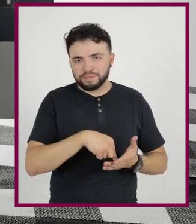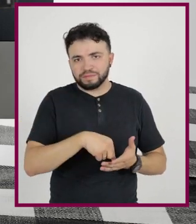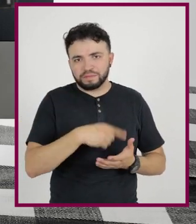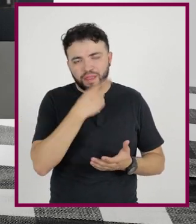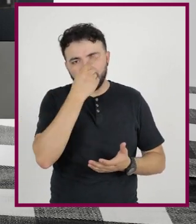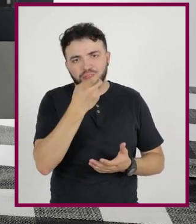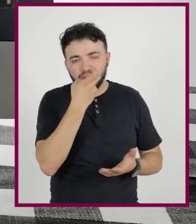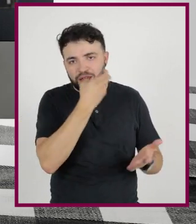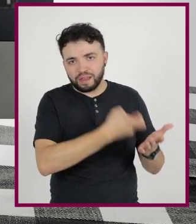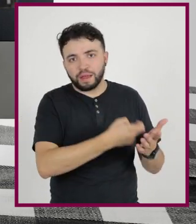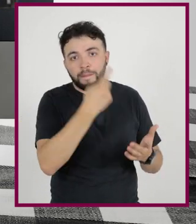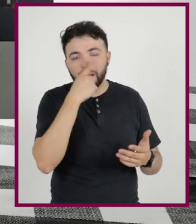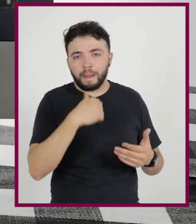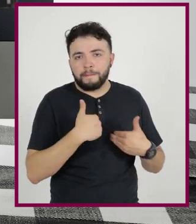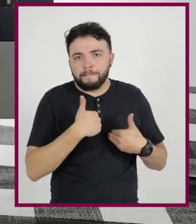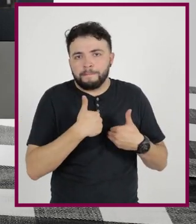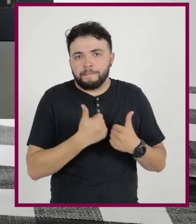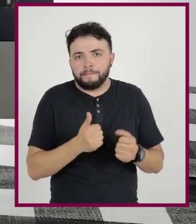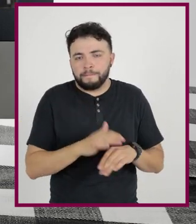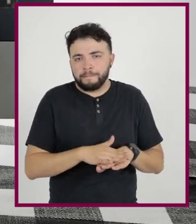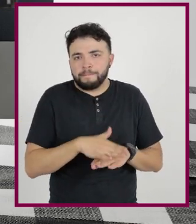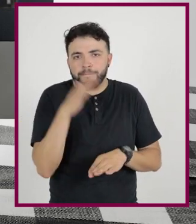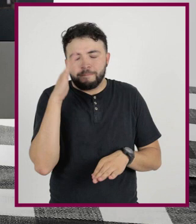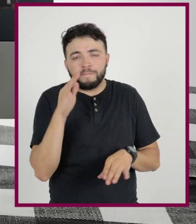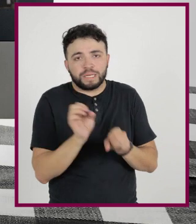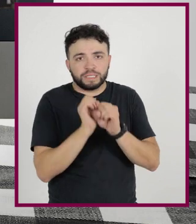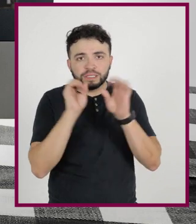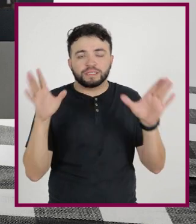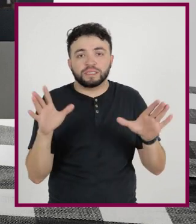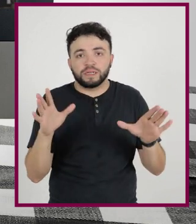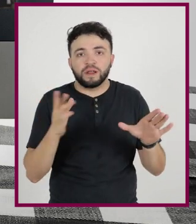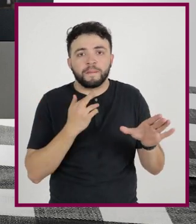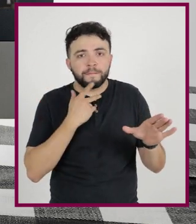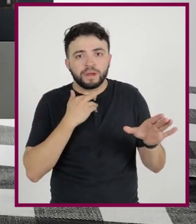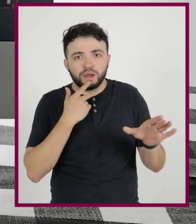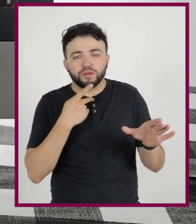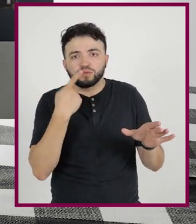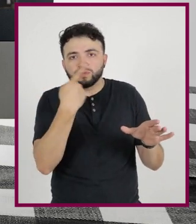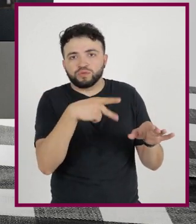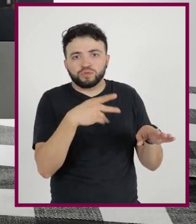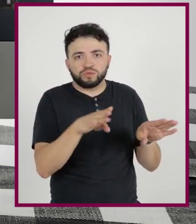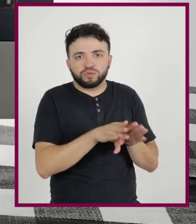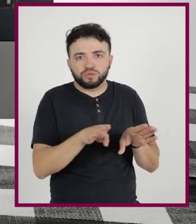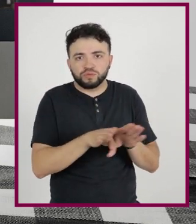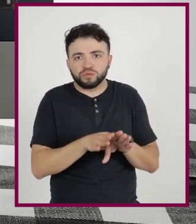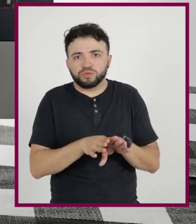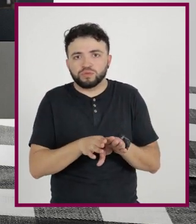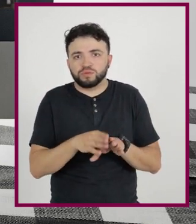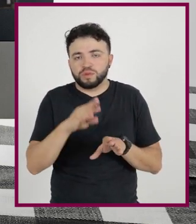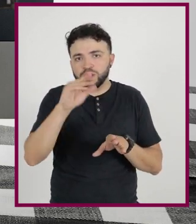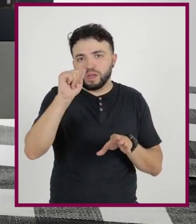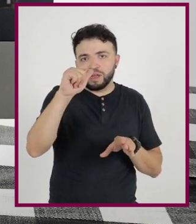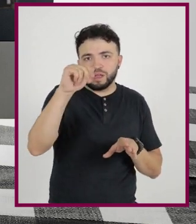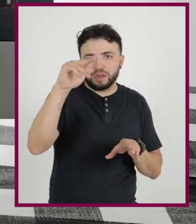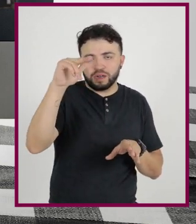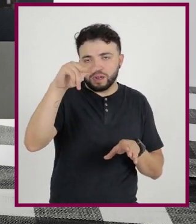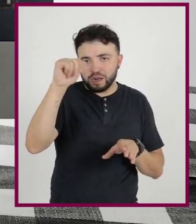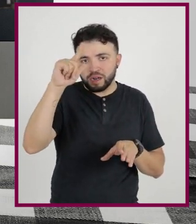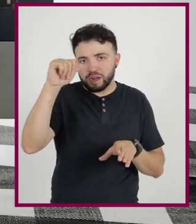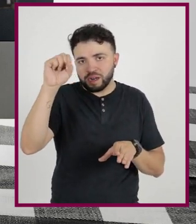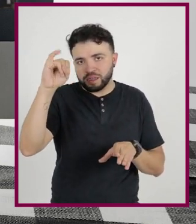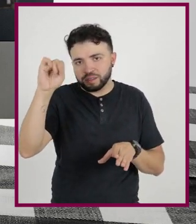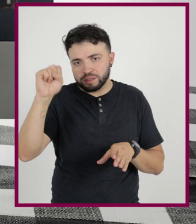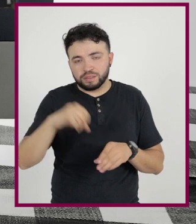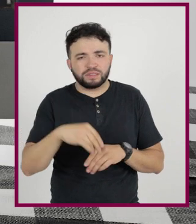diría que es pues para mejorar su comprensión lectora y para mejorar sus habilidades de